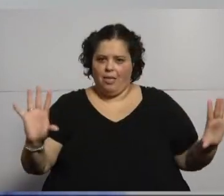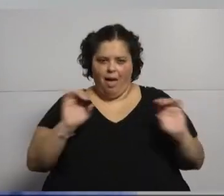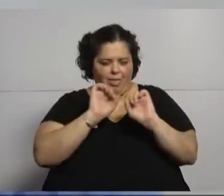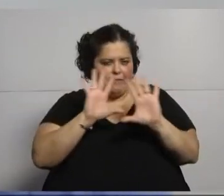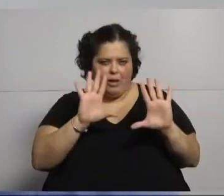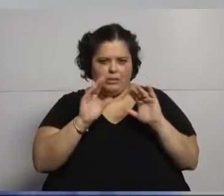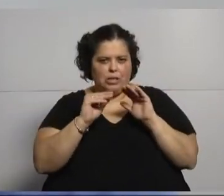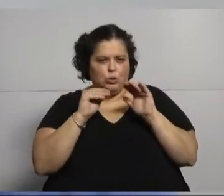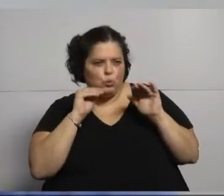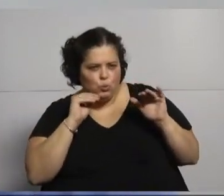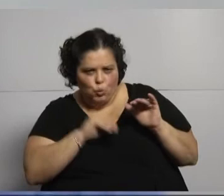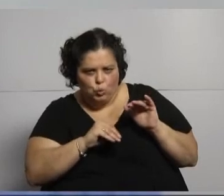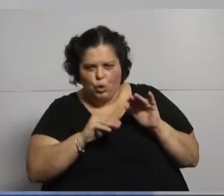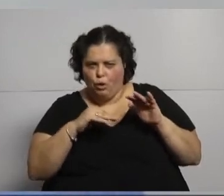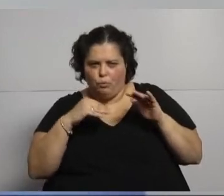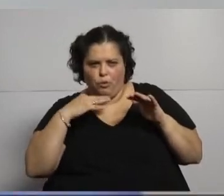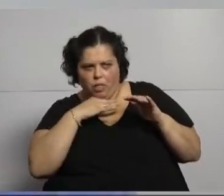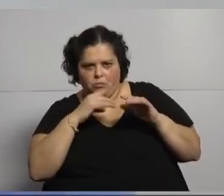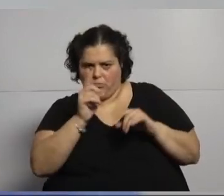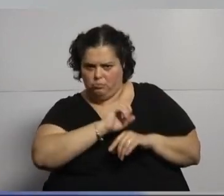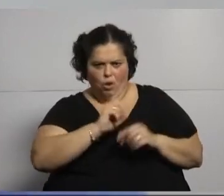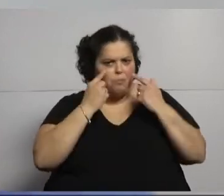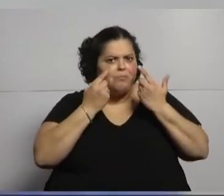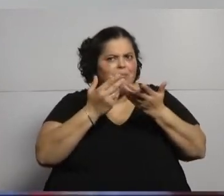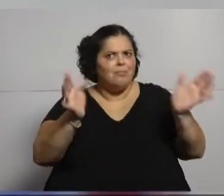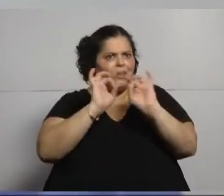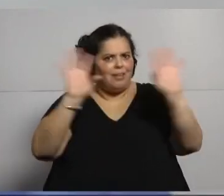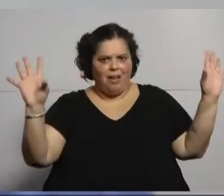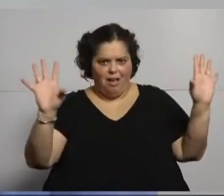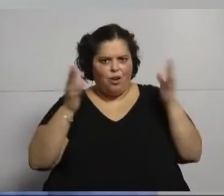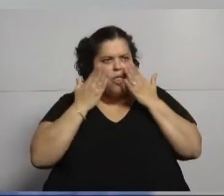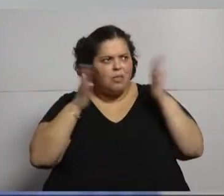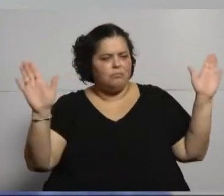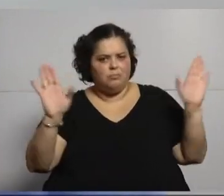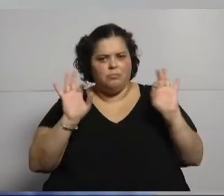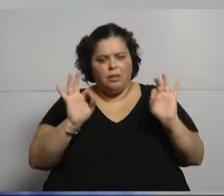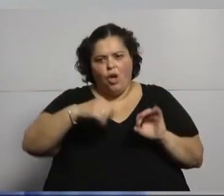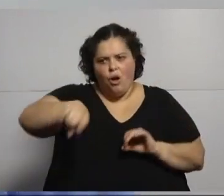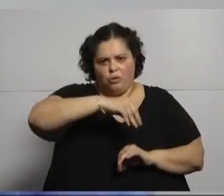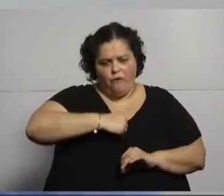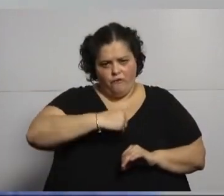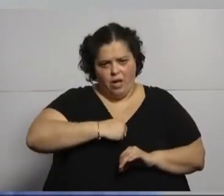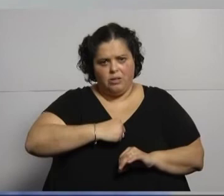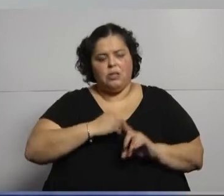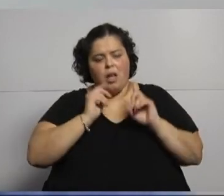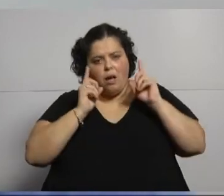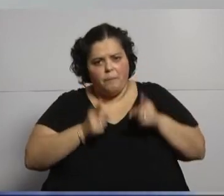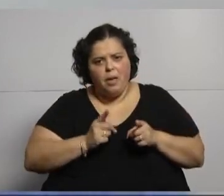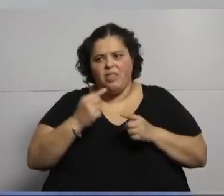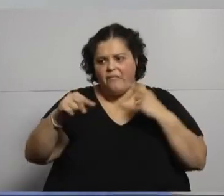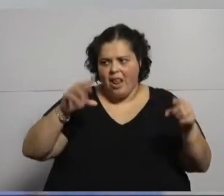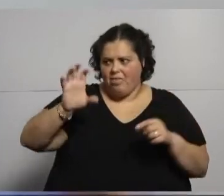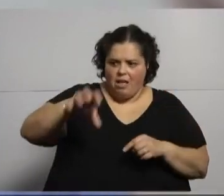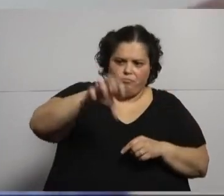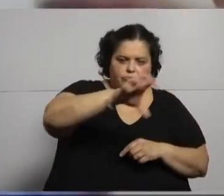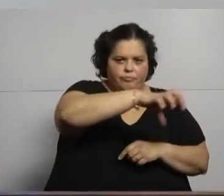año de gobierno, por ejemplo, se están definiendo el plan de desarrollo distrital y los planes de desarrollo de las distintas localidades que componen la ciudad.